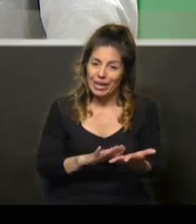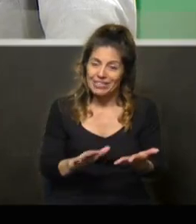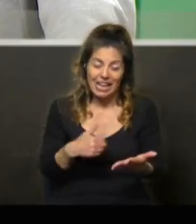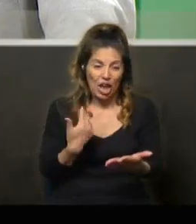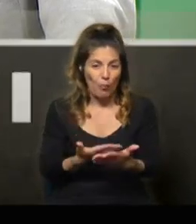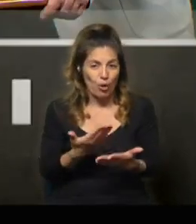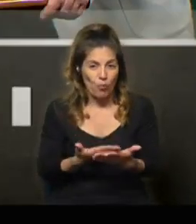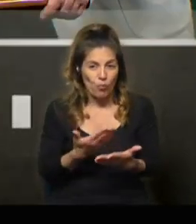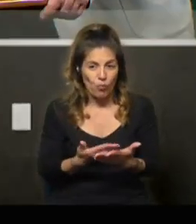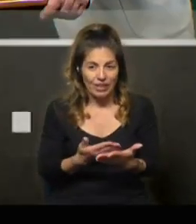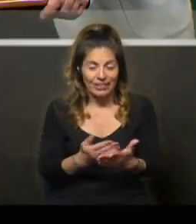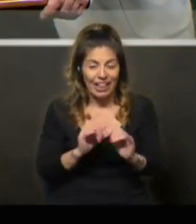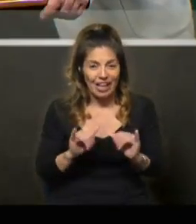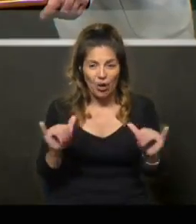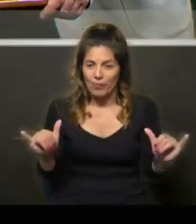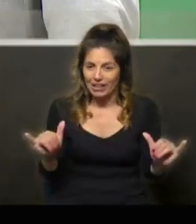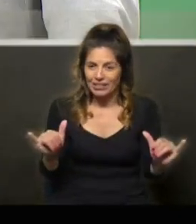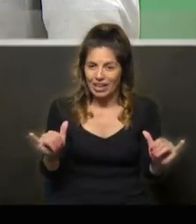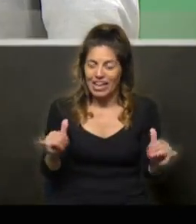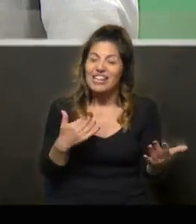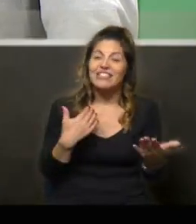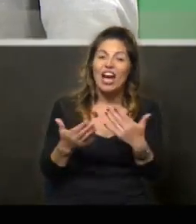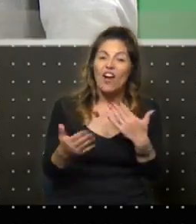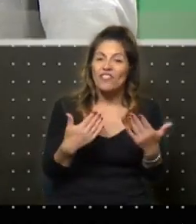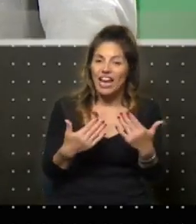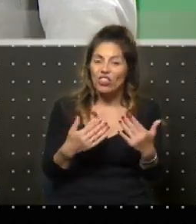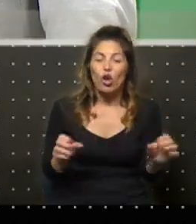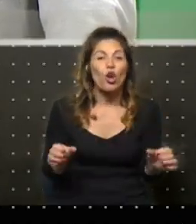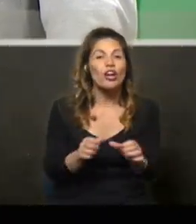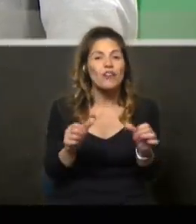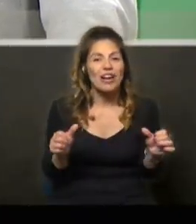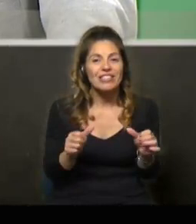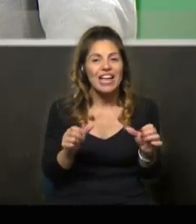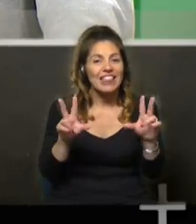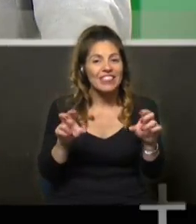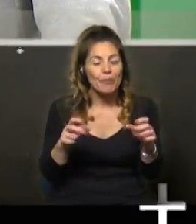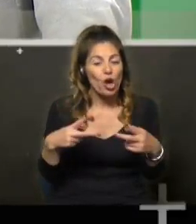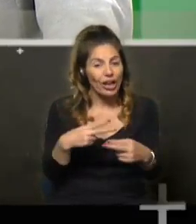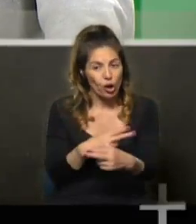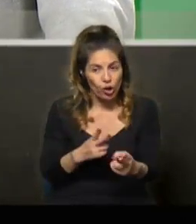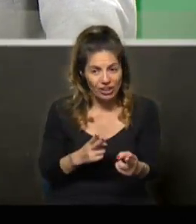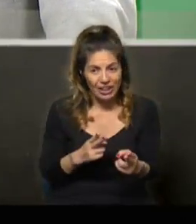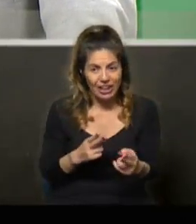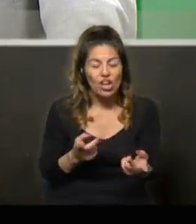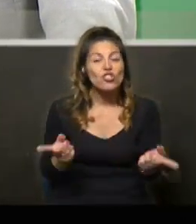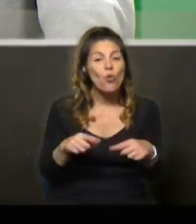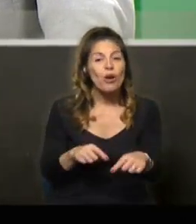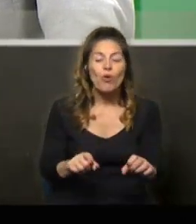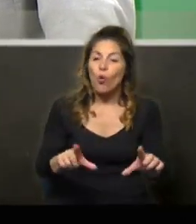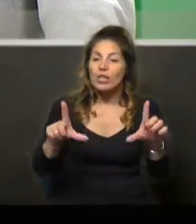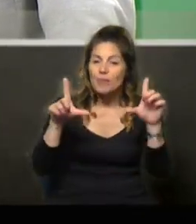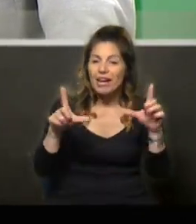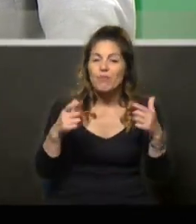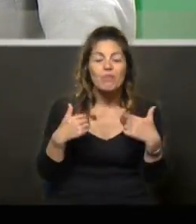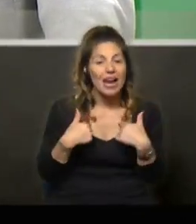propuestas de de la campaña porque se está refiriendo a lo que va a ser en términos de recorte y yo vuelvo a una imagen que para